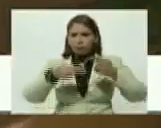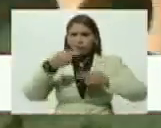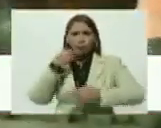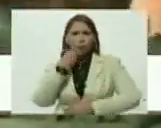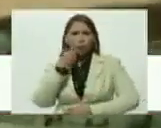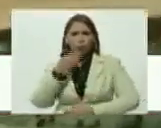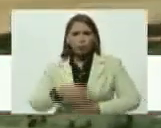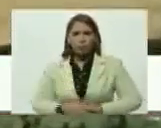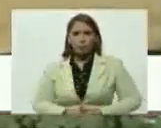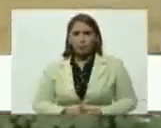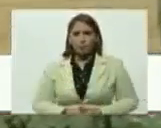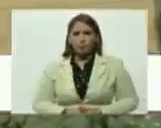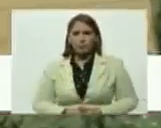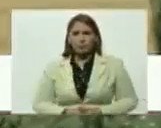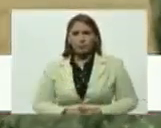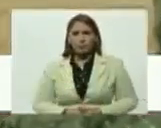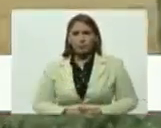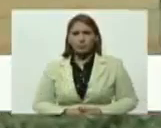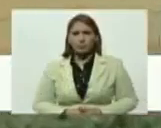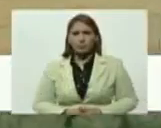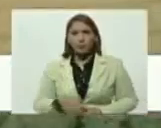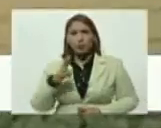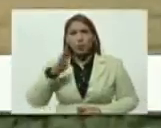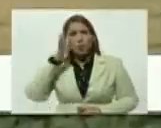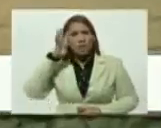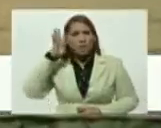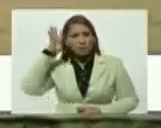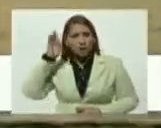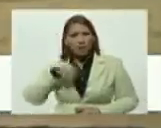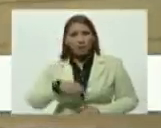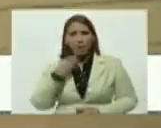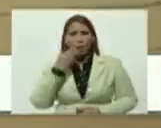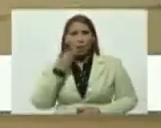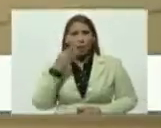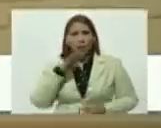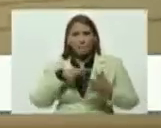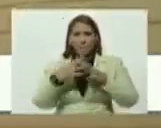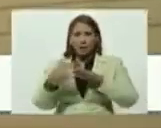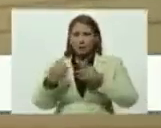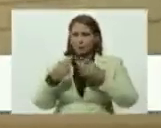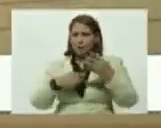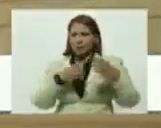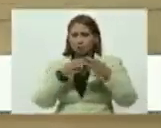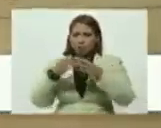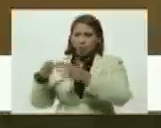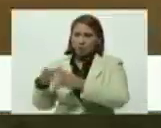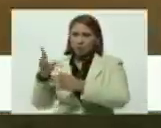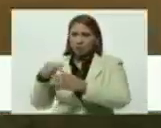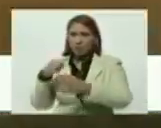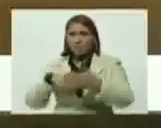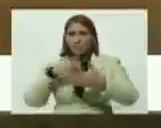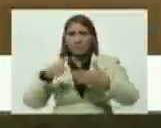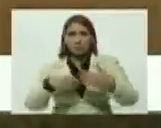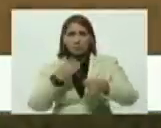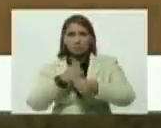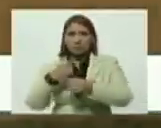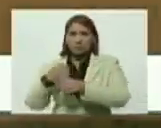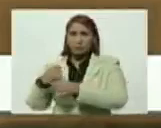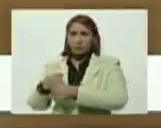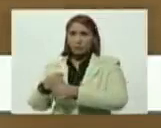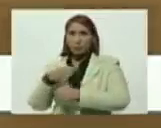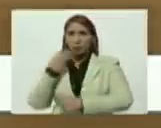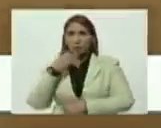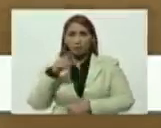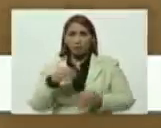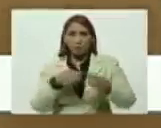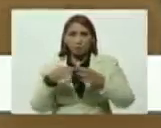de Juventud Robert Serra, Jóvenes del Barrio. Estamos distintas organizaciones, presidente, la Chamba Juvenil, e incluso la